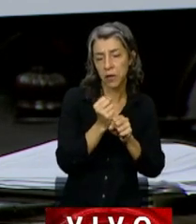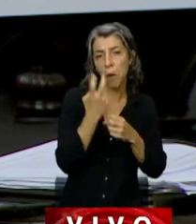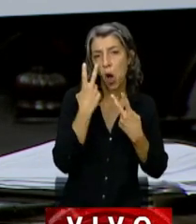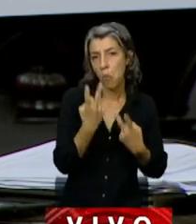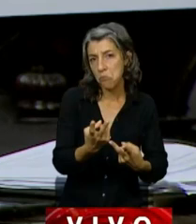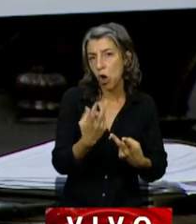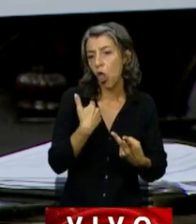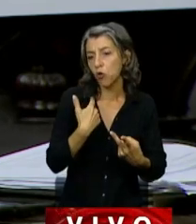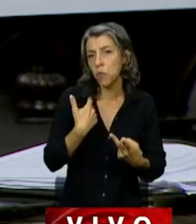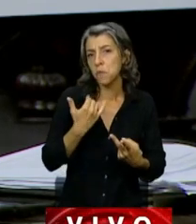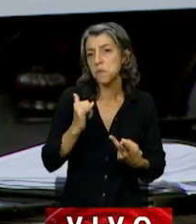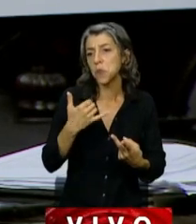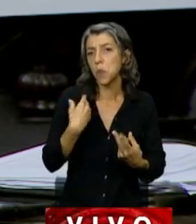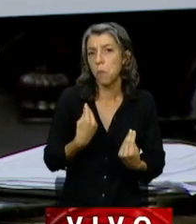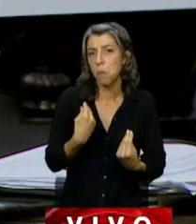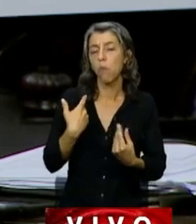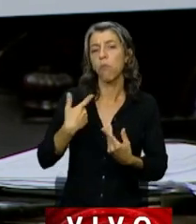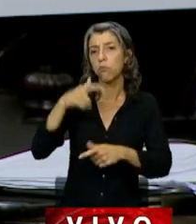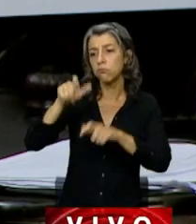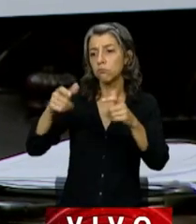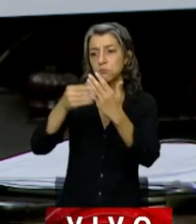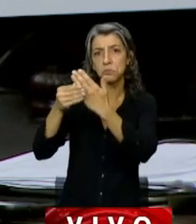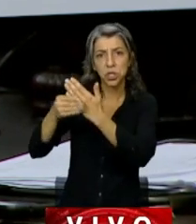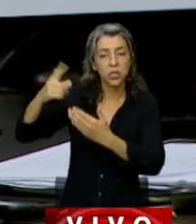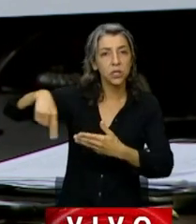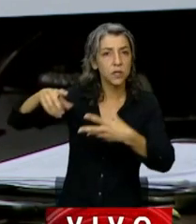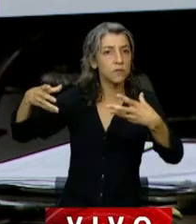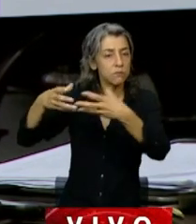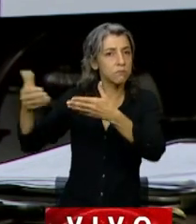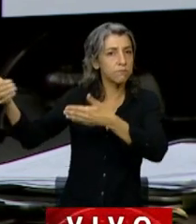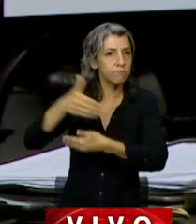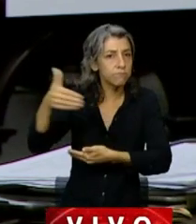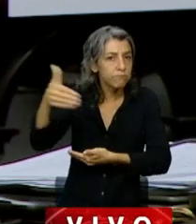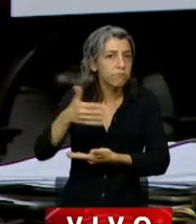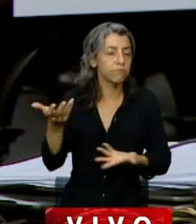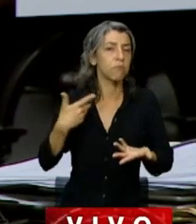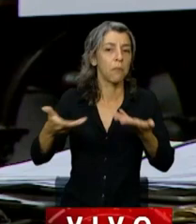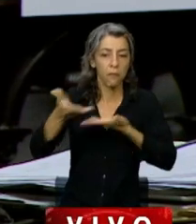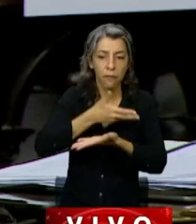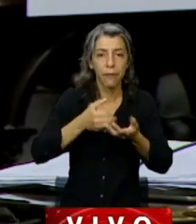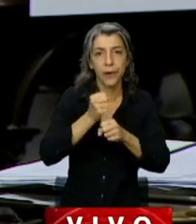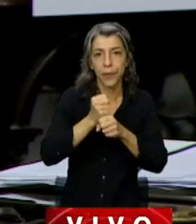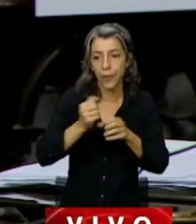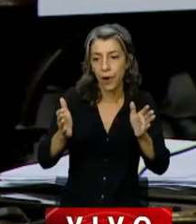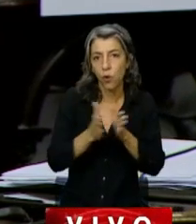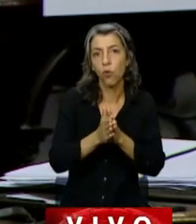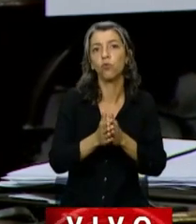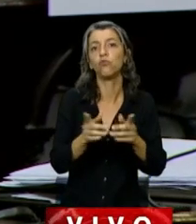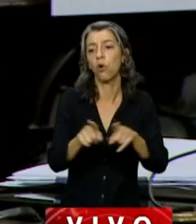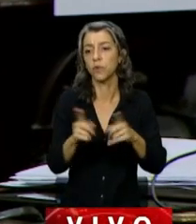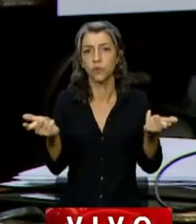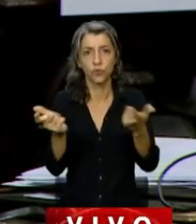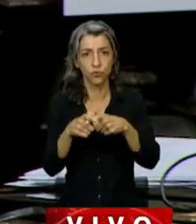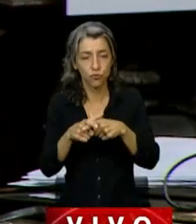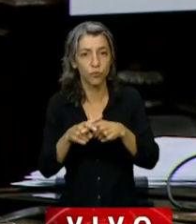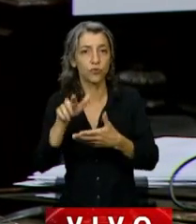los distintos ministros que vinieron a las comisiones, como de todo el equipo de la Comisión de Presupuesto y Hacienda. Creo que fue muy